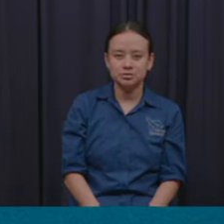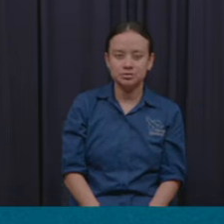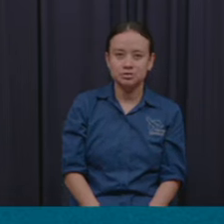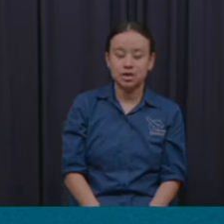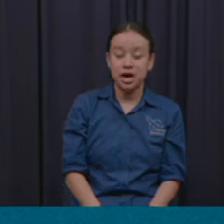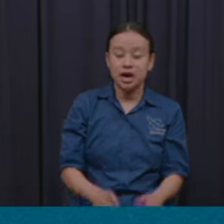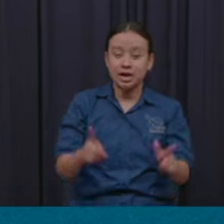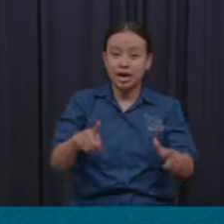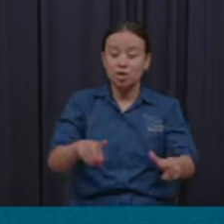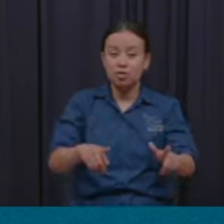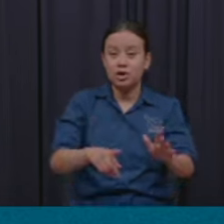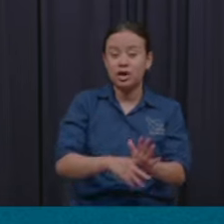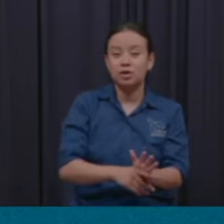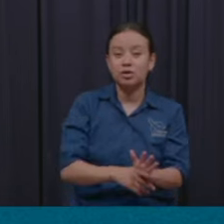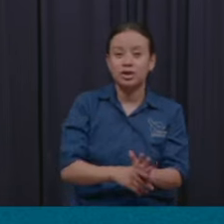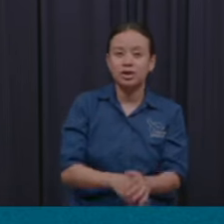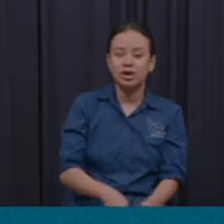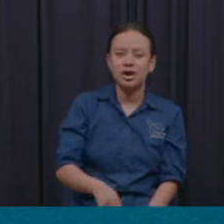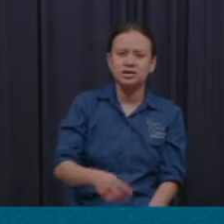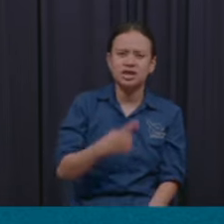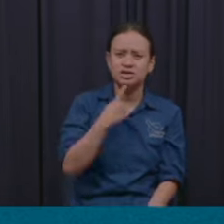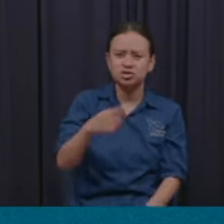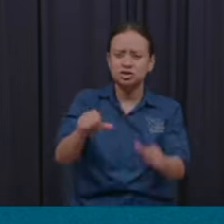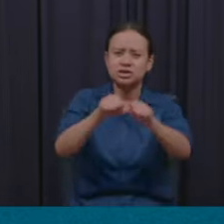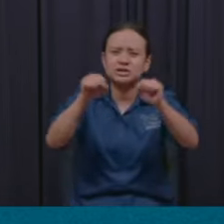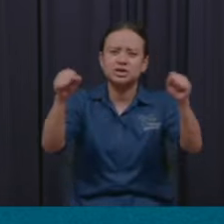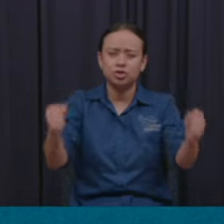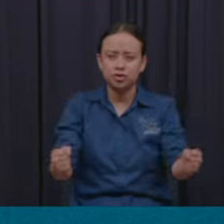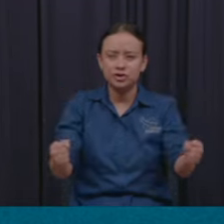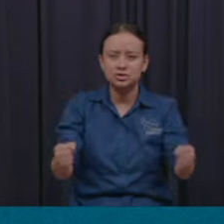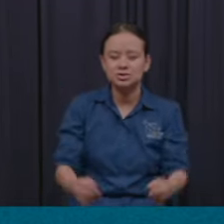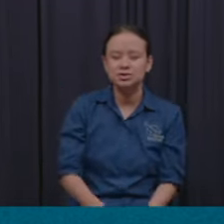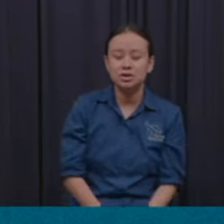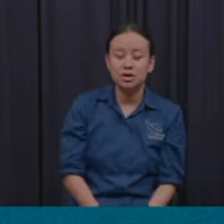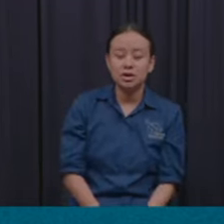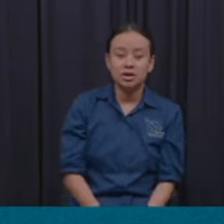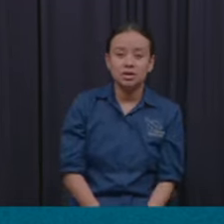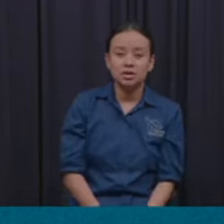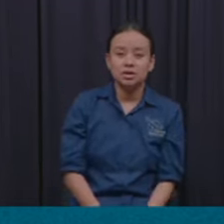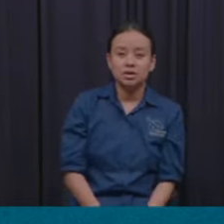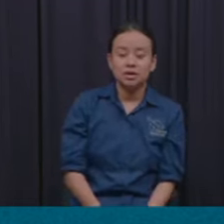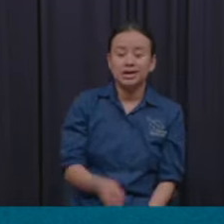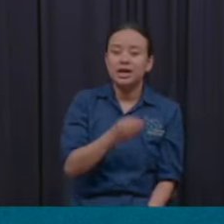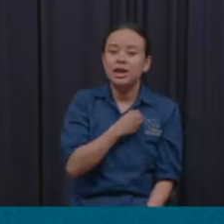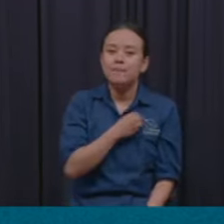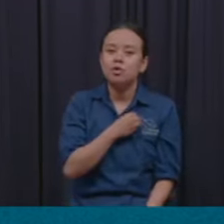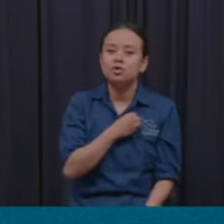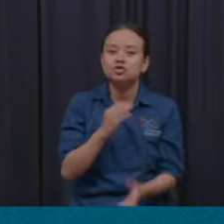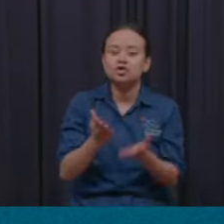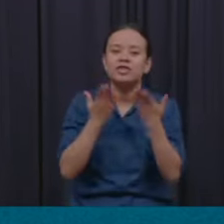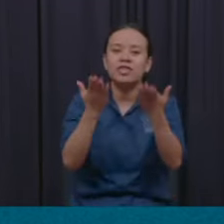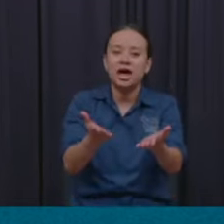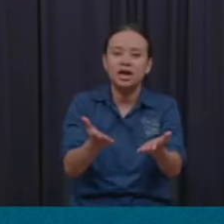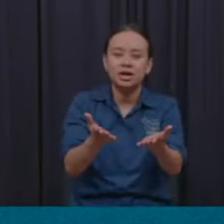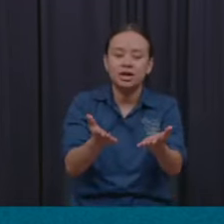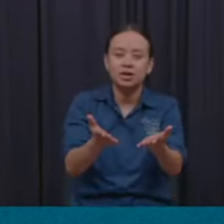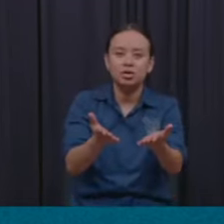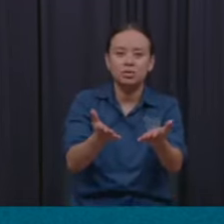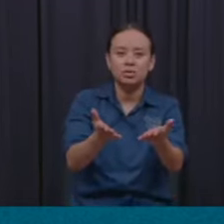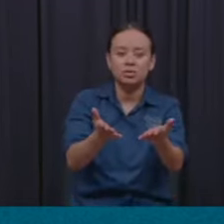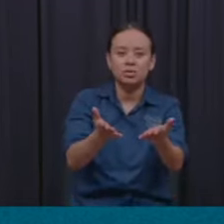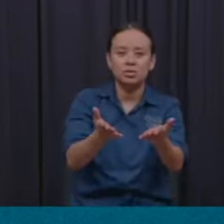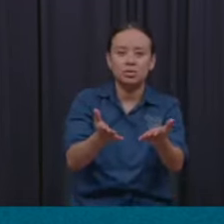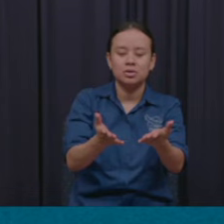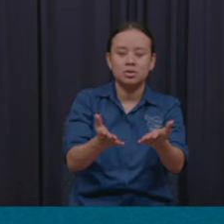Señor hablando a los sacerdotes. Como decía nuestro padre, ¿verdad? Lo que queremos es entregar unas herramientas. Yo creo que esta